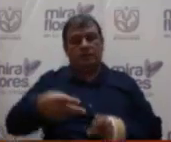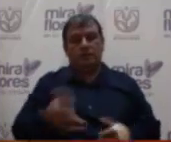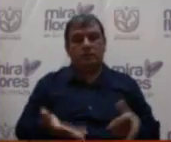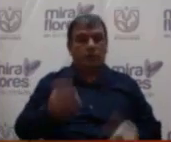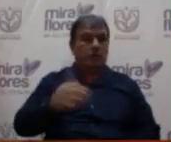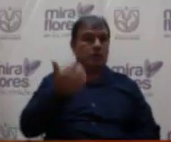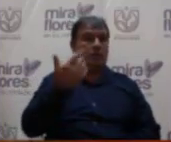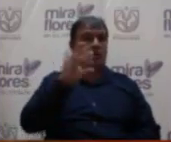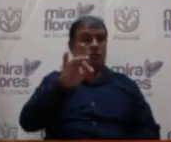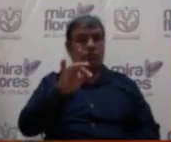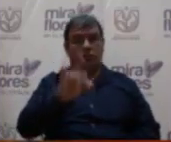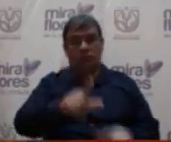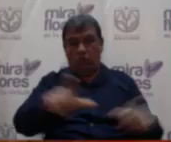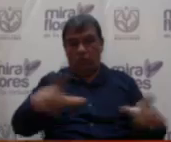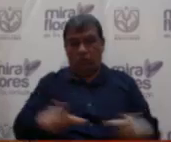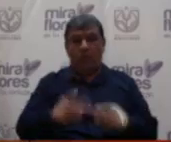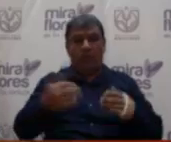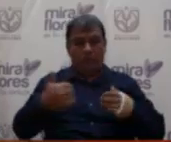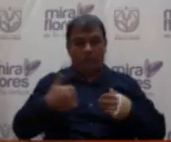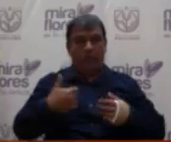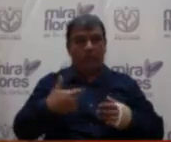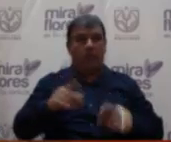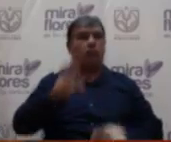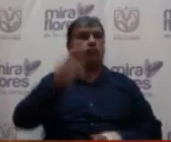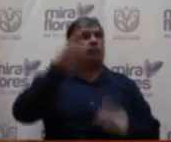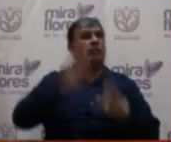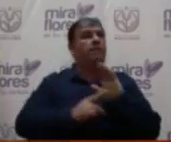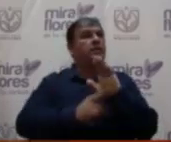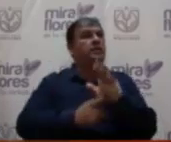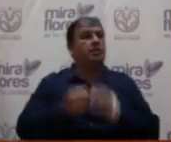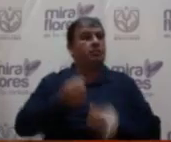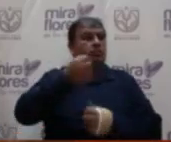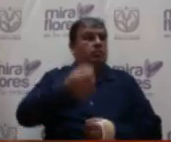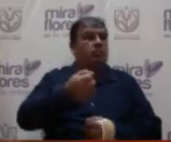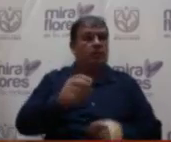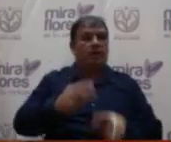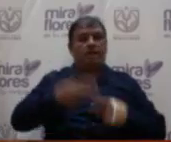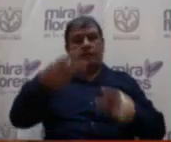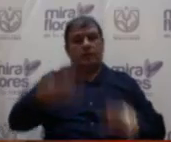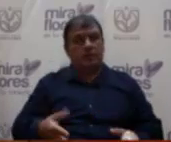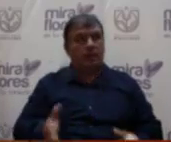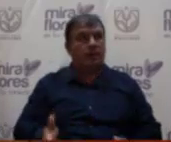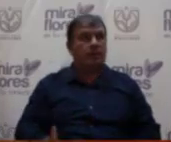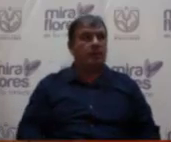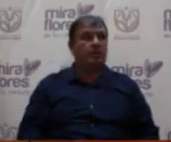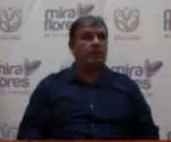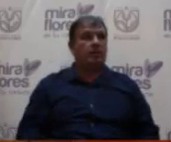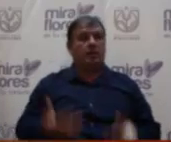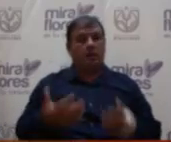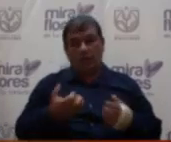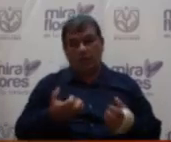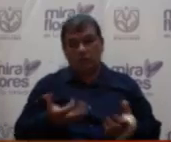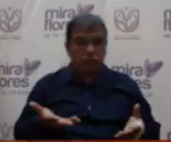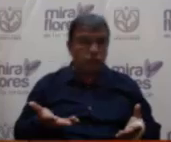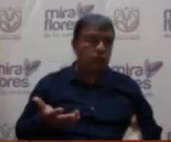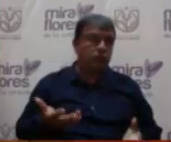cuales 18 zonas ahora cuenta con un delegado vecinal. Y bueno,